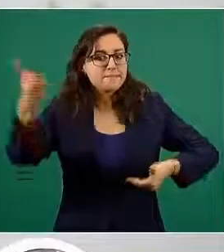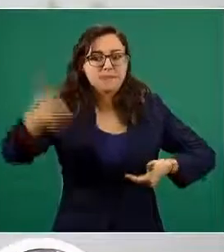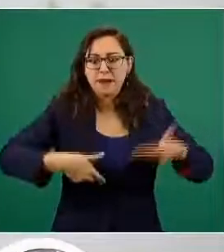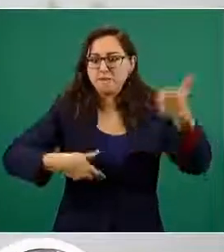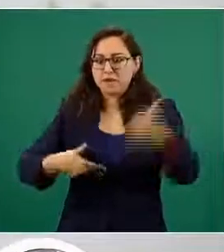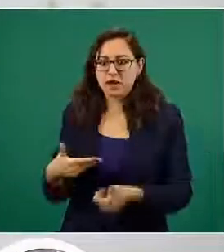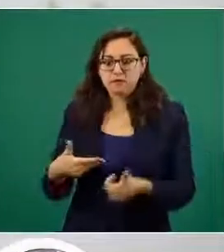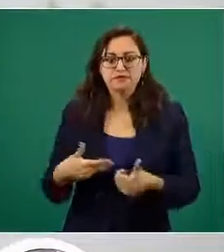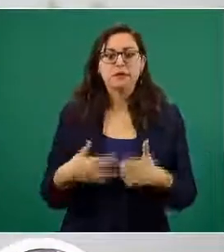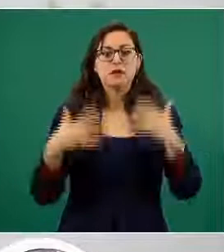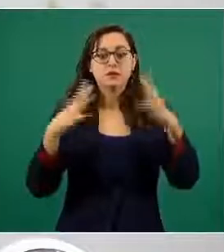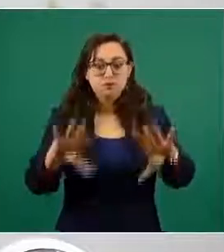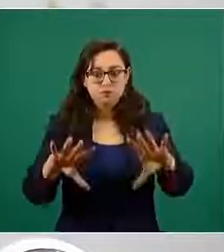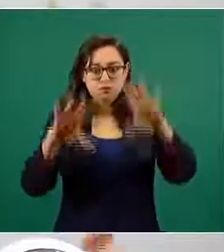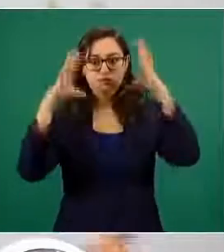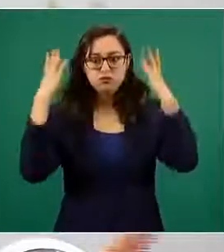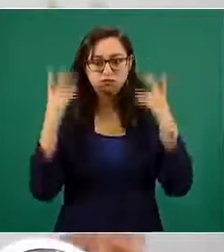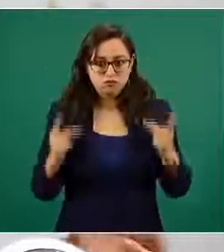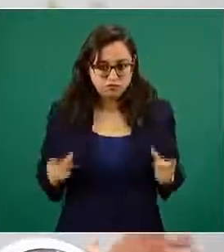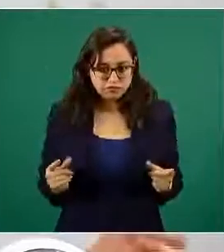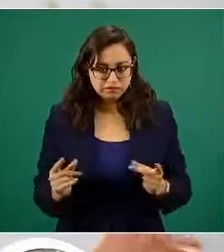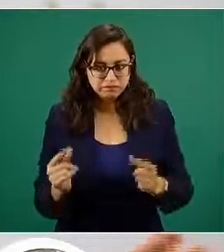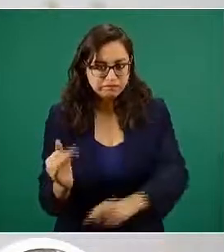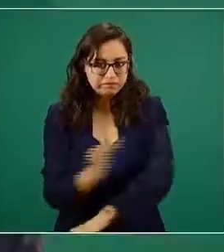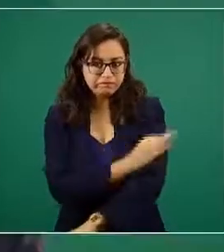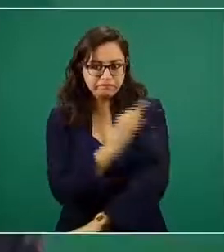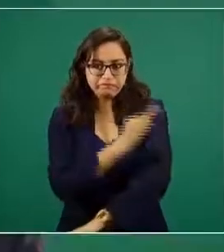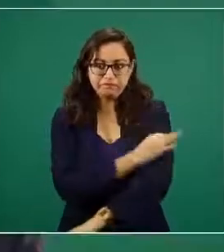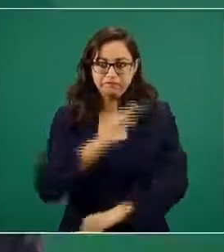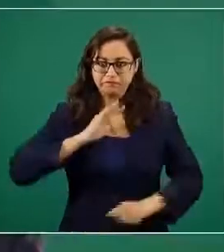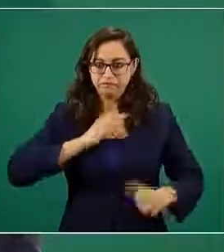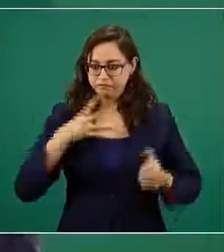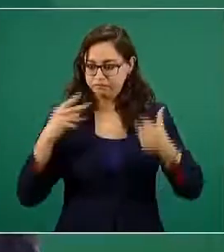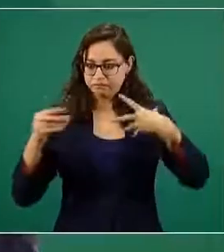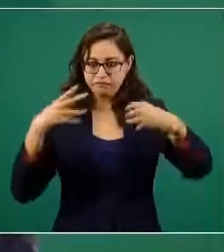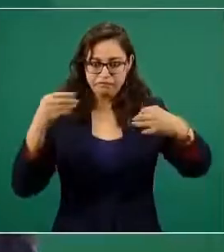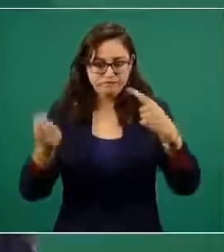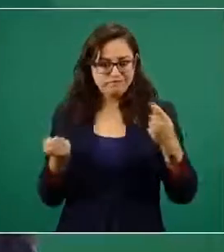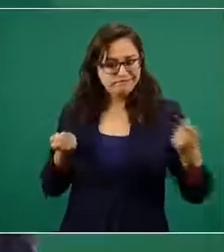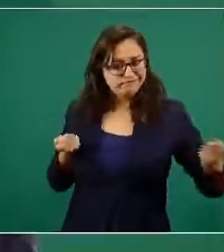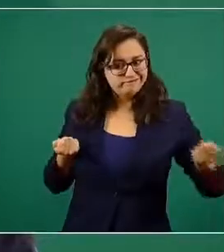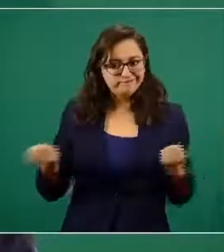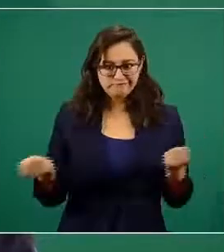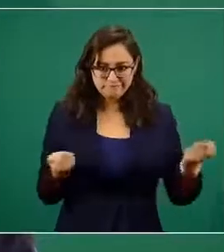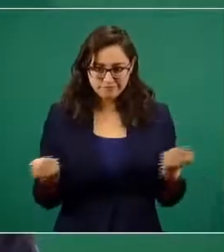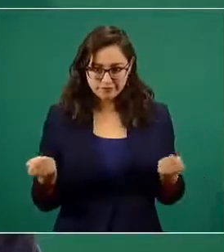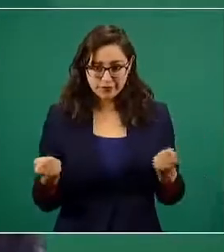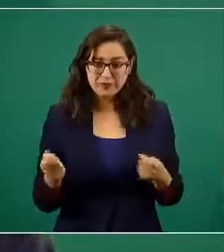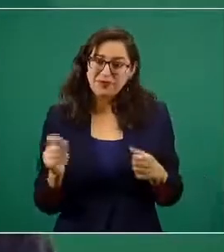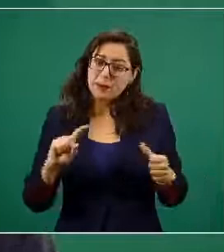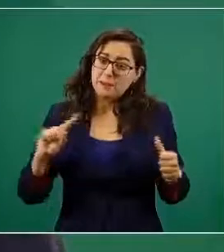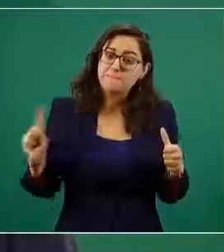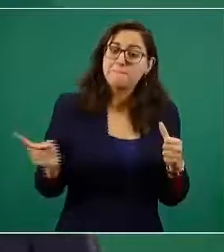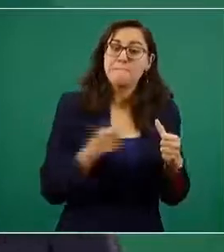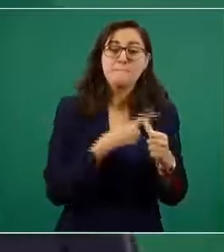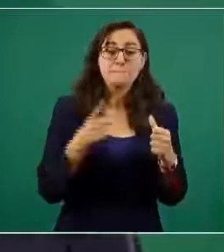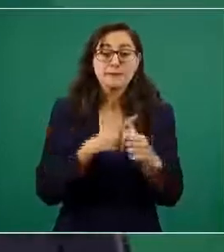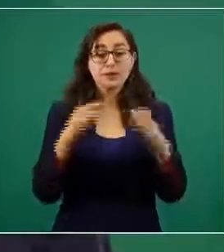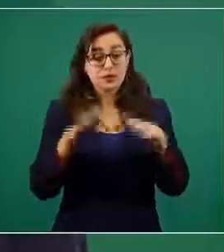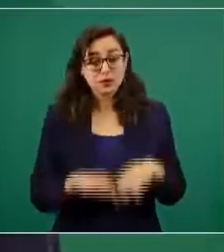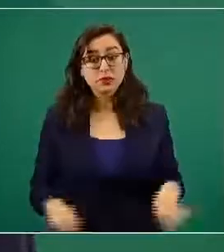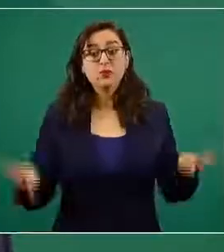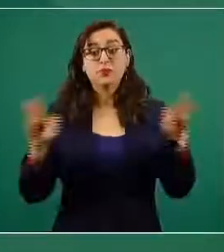una velocidad más grande de control epidémico. La priorización que estableció el Gobierno de